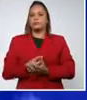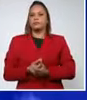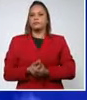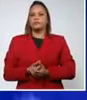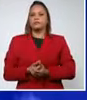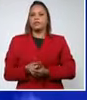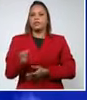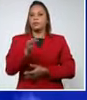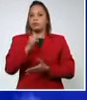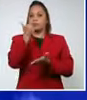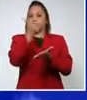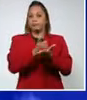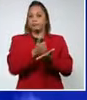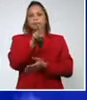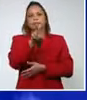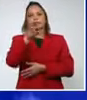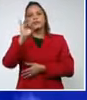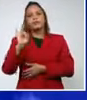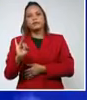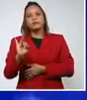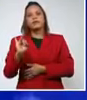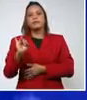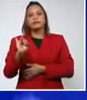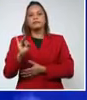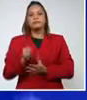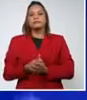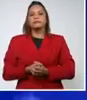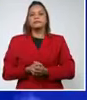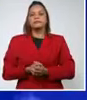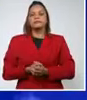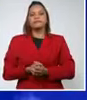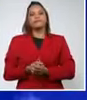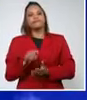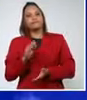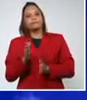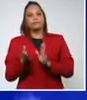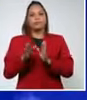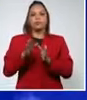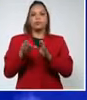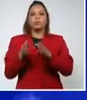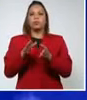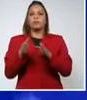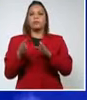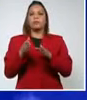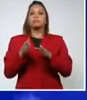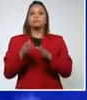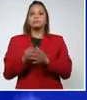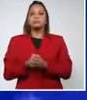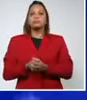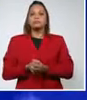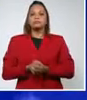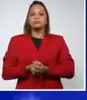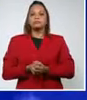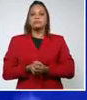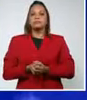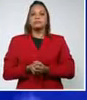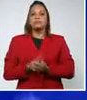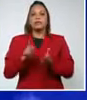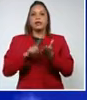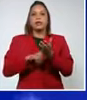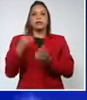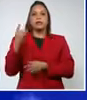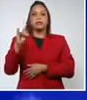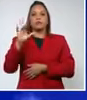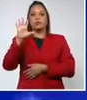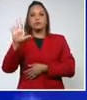Municipio cabecera con 27, que es el que ha ido marcando la mayor tasa de incidencia, Palma Soriano con